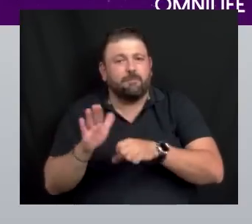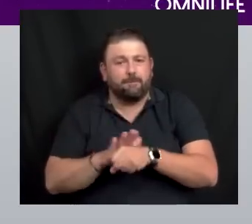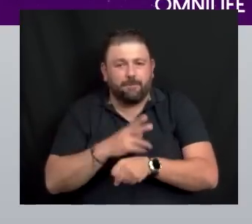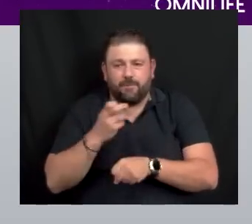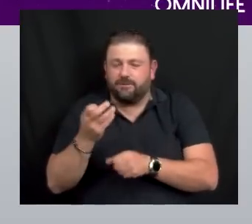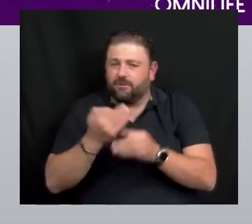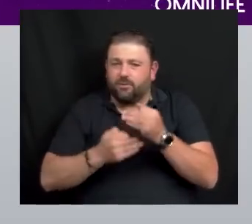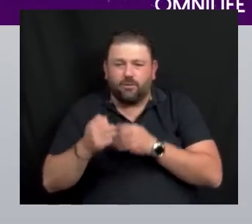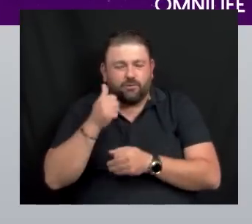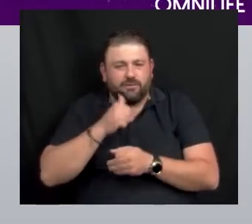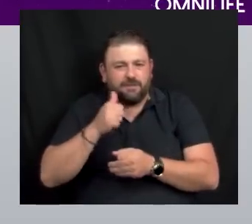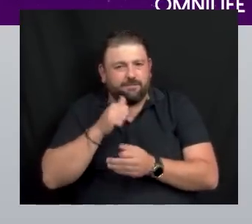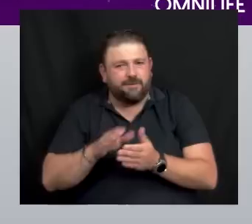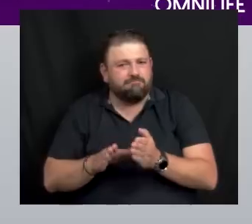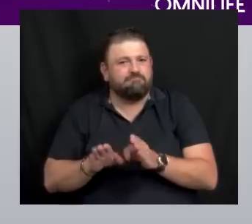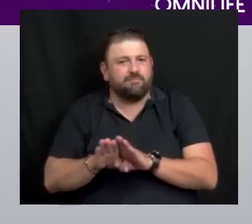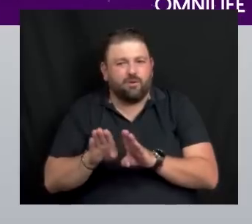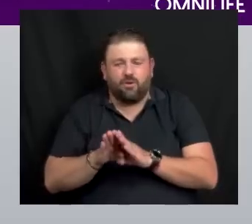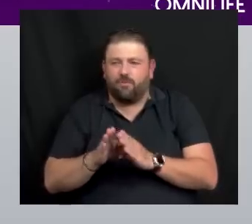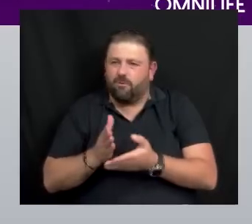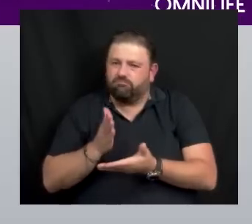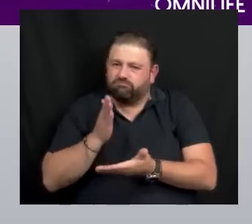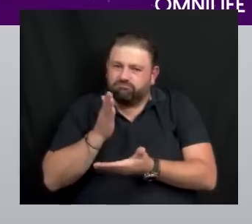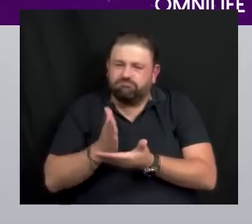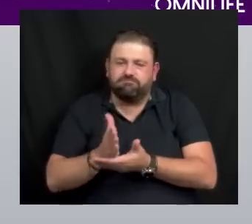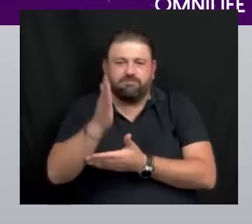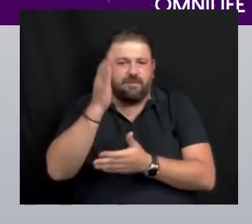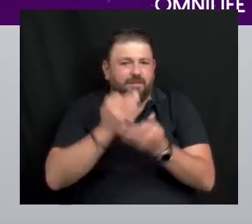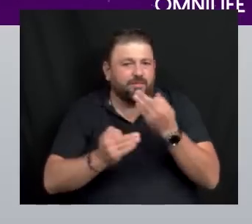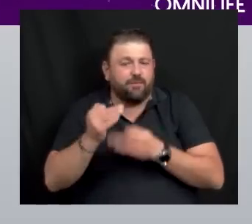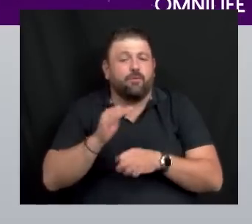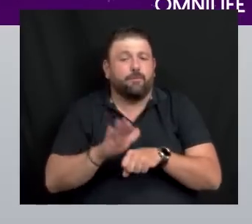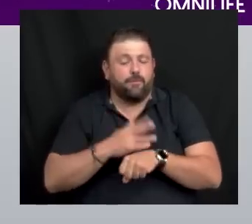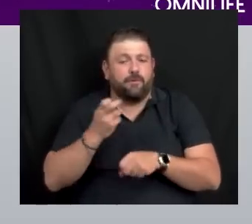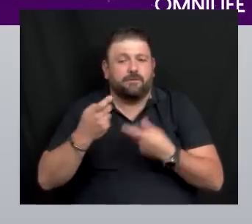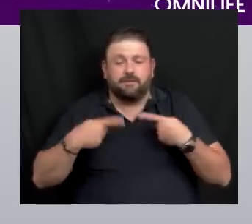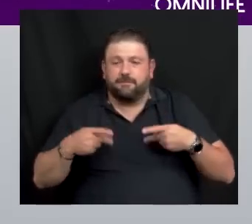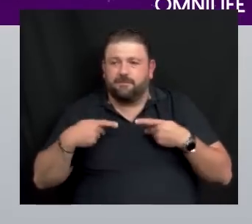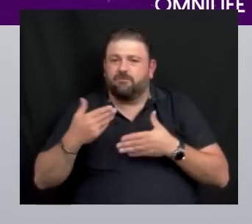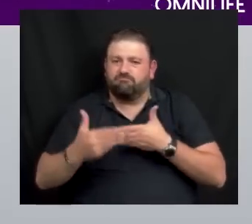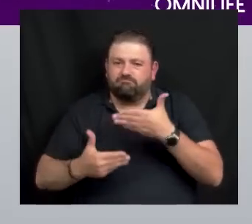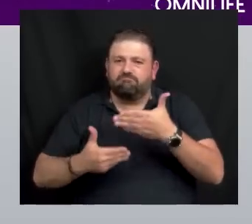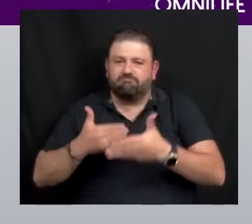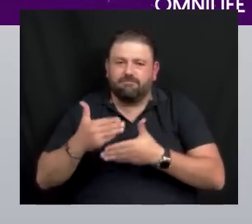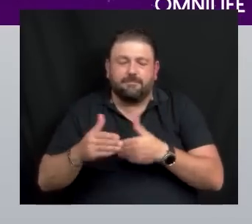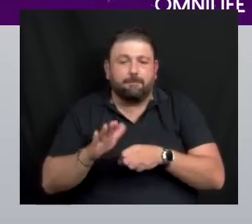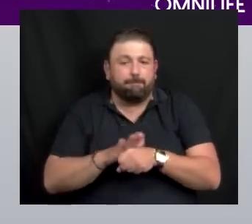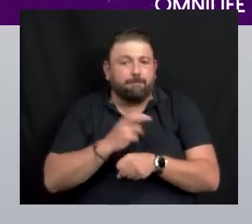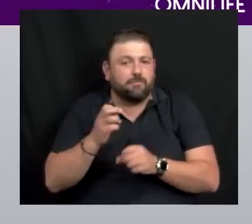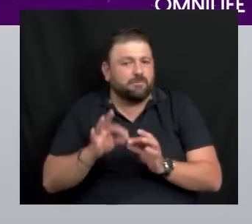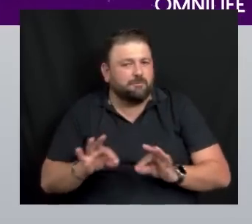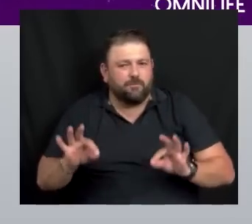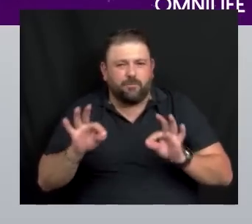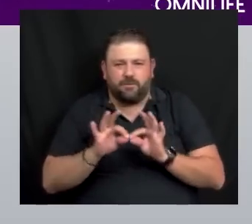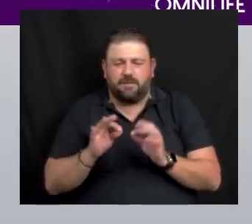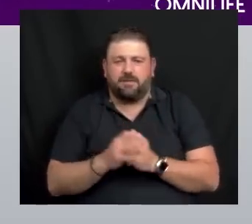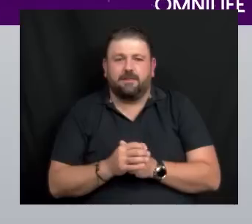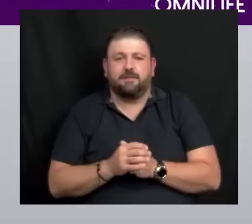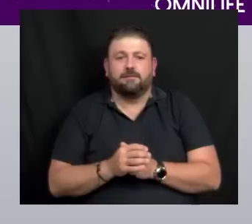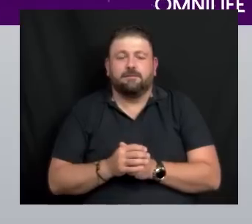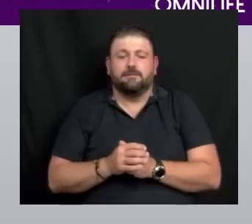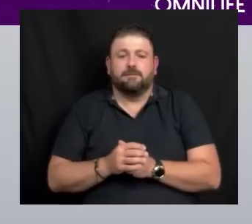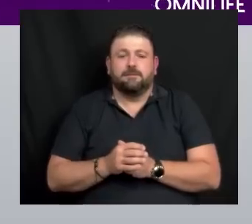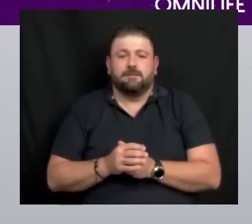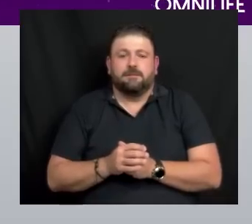echada para adelante. Automáticamente a estas alturas del año todo mundo va marchando en una sinergia donde ya nadie puede parar. Y bueno, pues